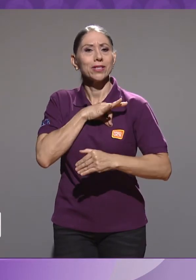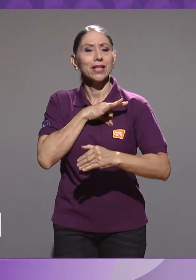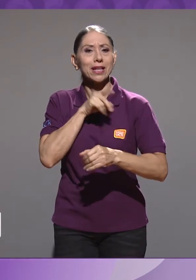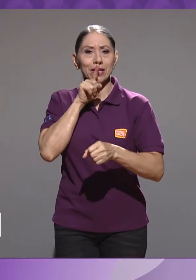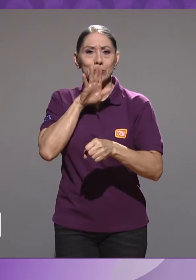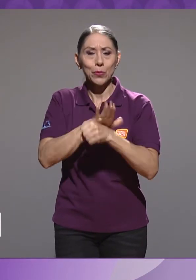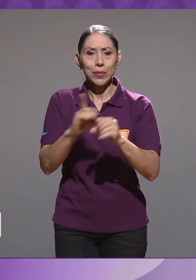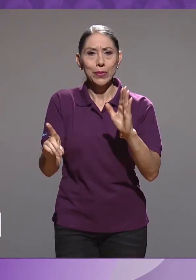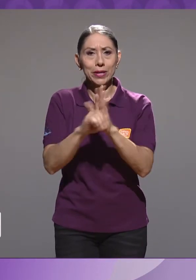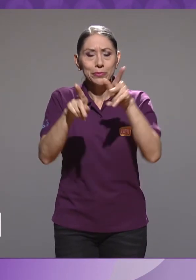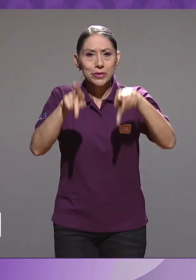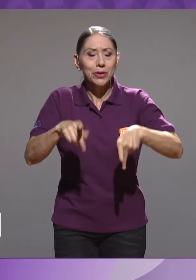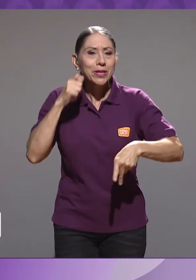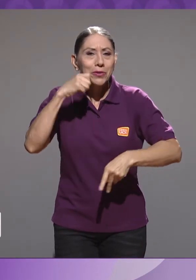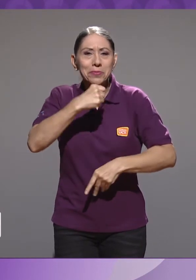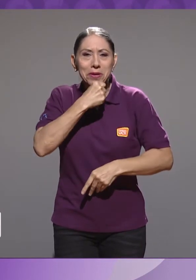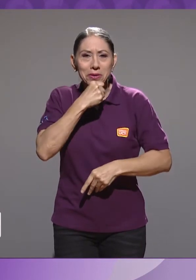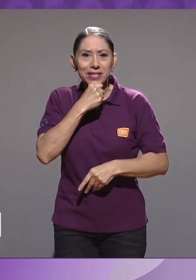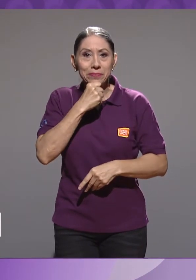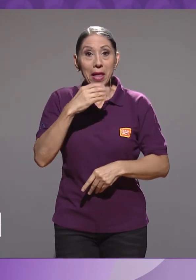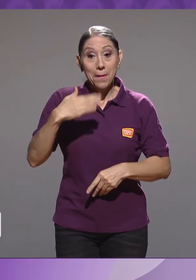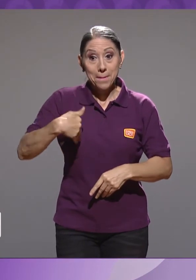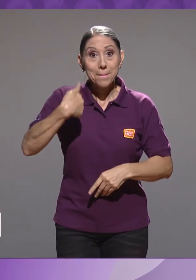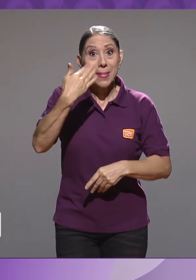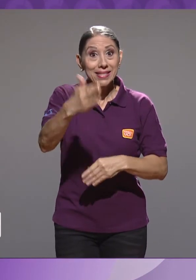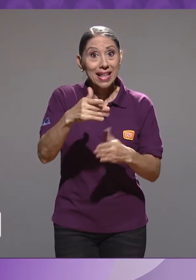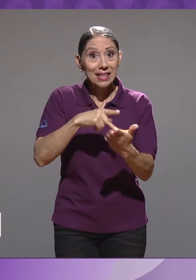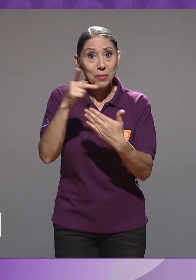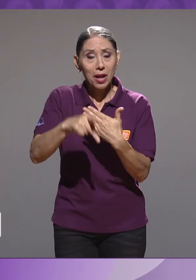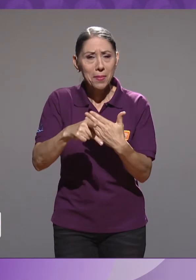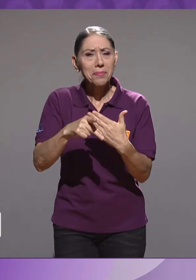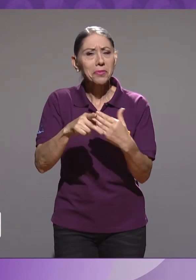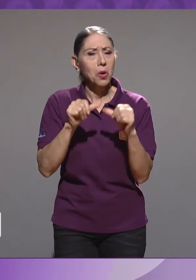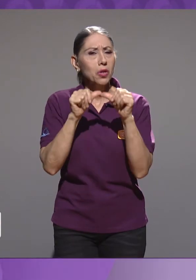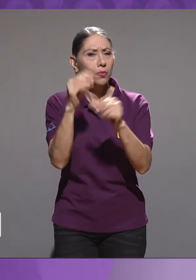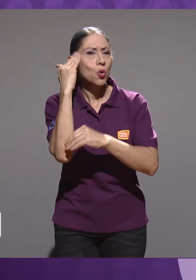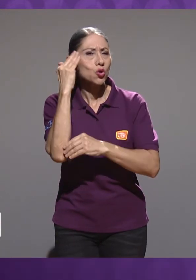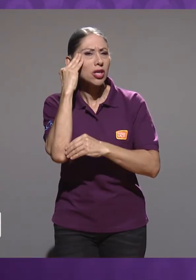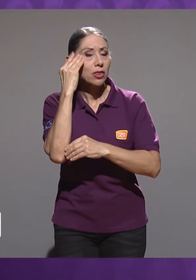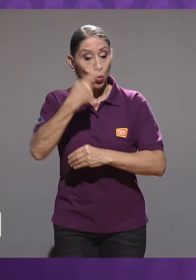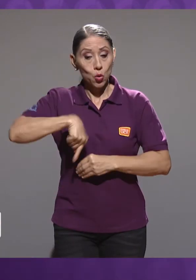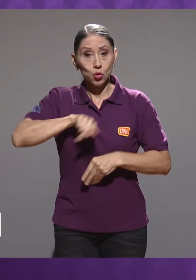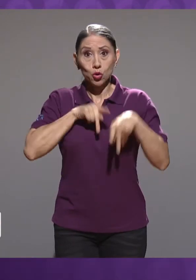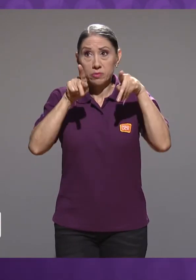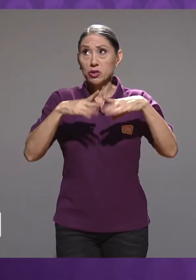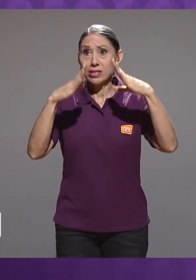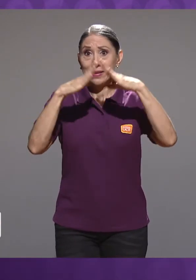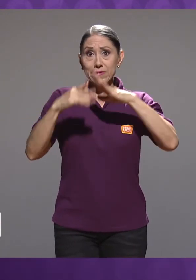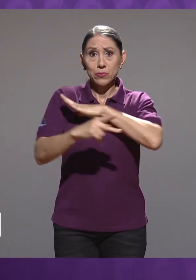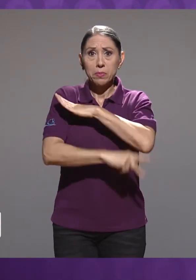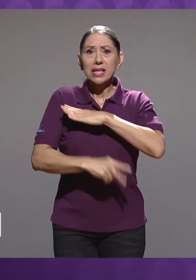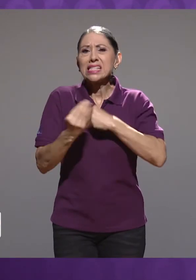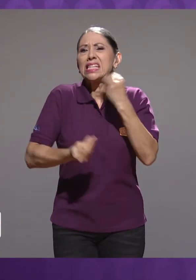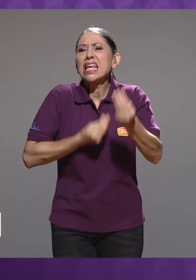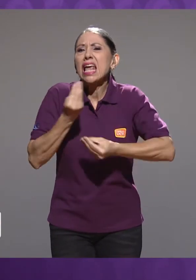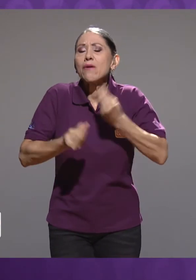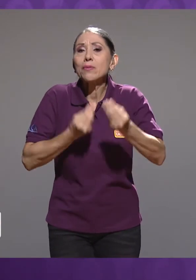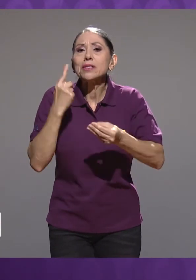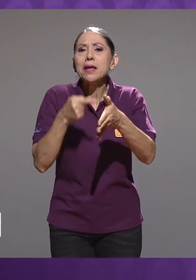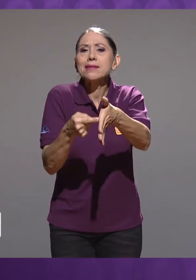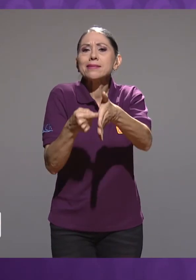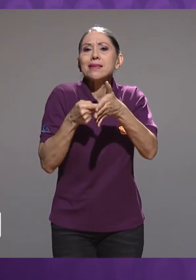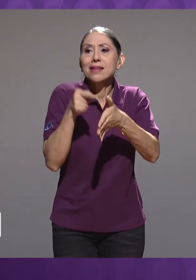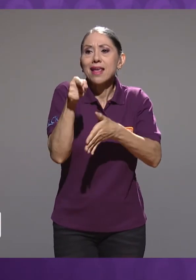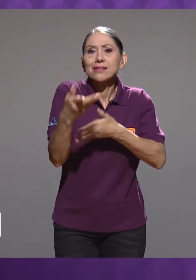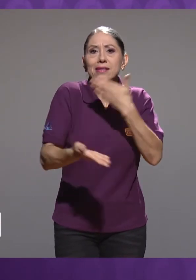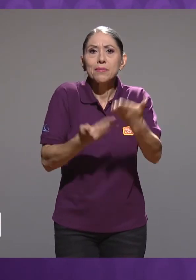las personas adultas mayores. Seguiremos más adelante en el programa conociendo qué debemos hacer como ciudadanía para exigir que este